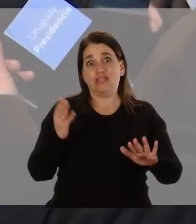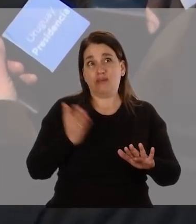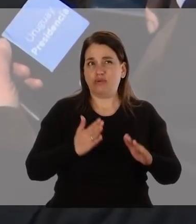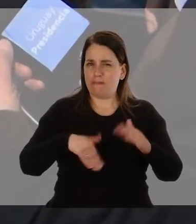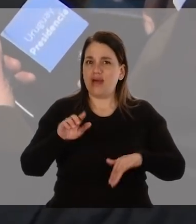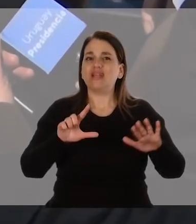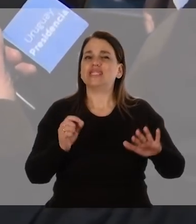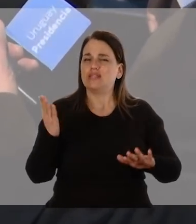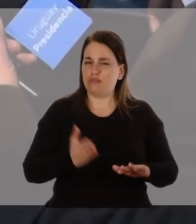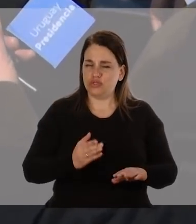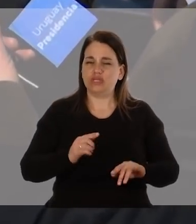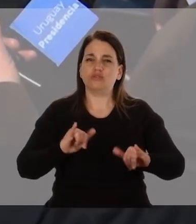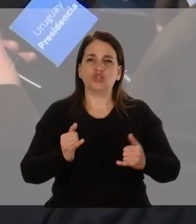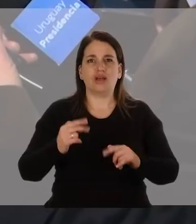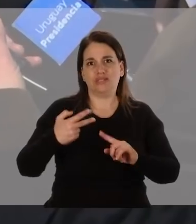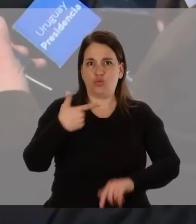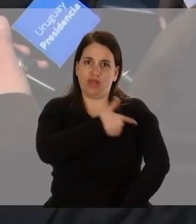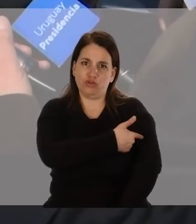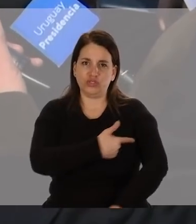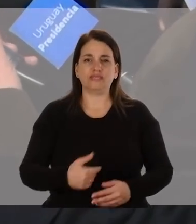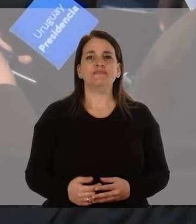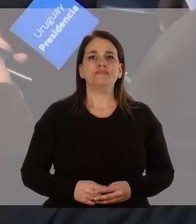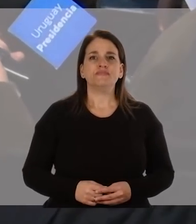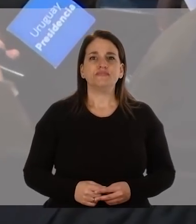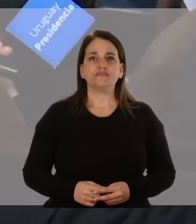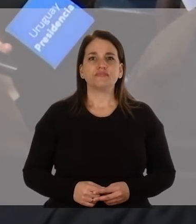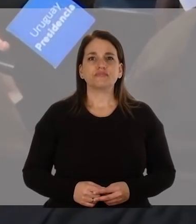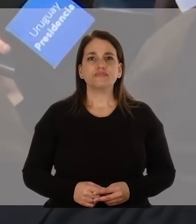arriba un 70% con una segunda dosis.